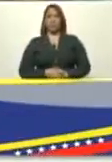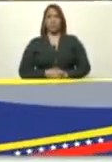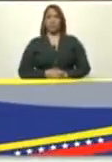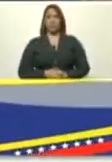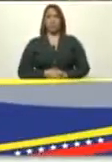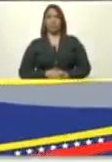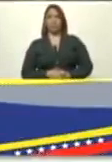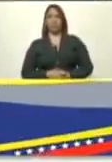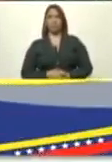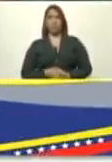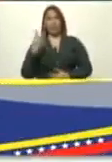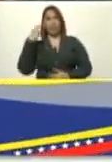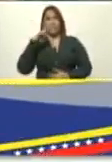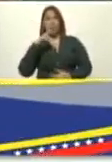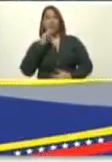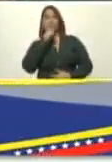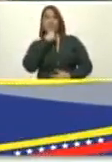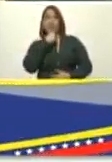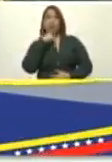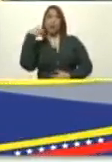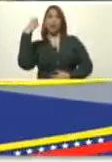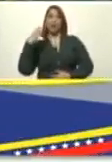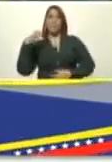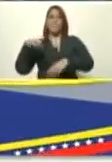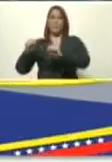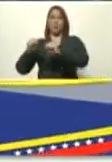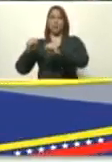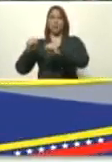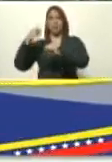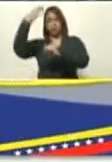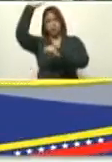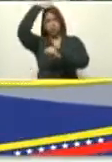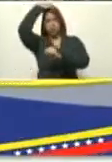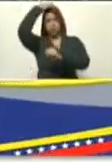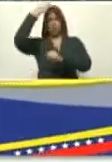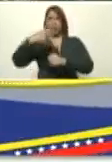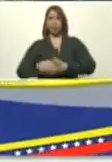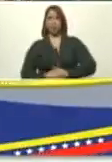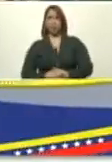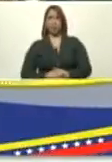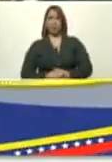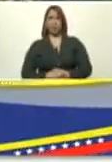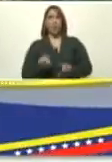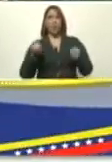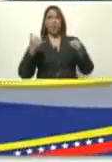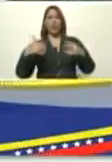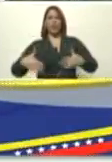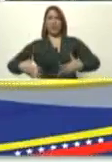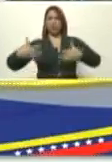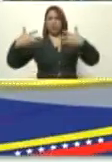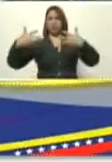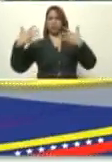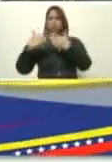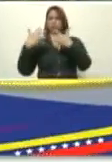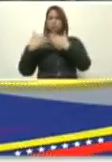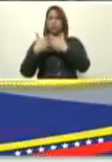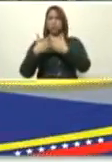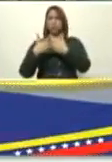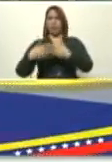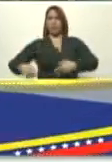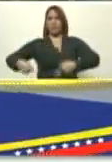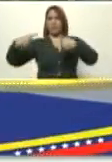por la vieja Europa colonialista, monárquica. ¿Cuántas guerras tuvo que enfrentar Lenin?